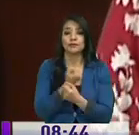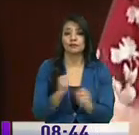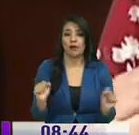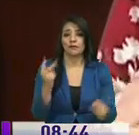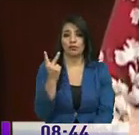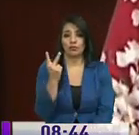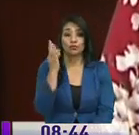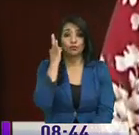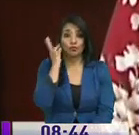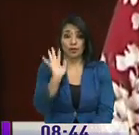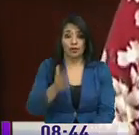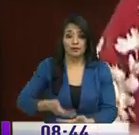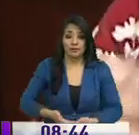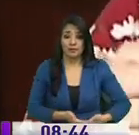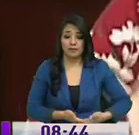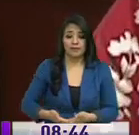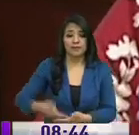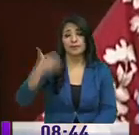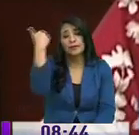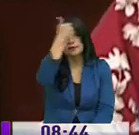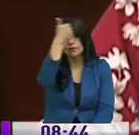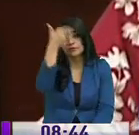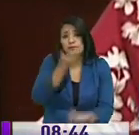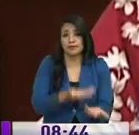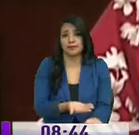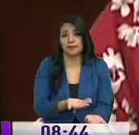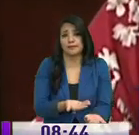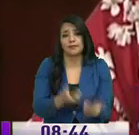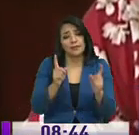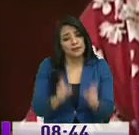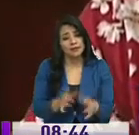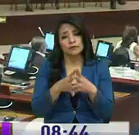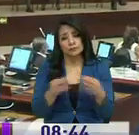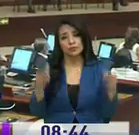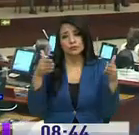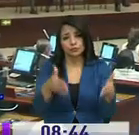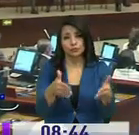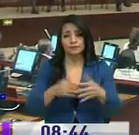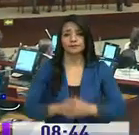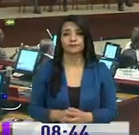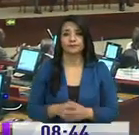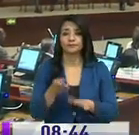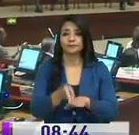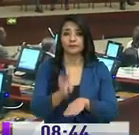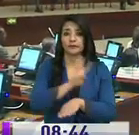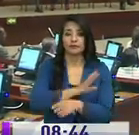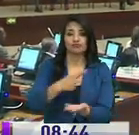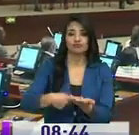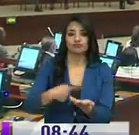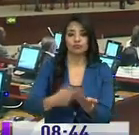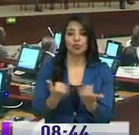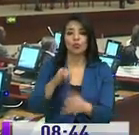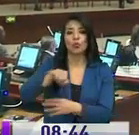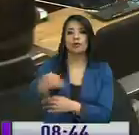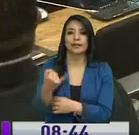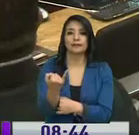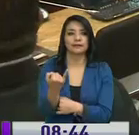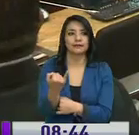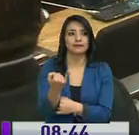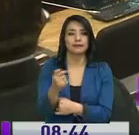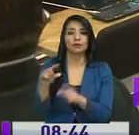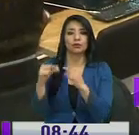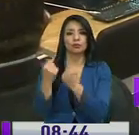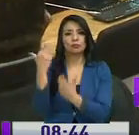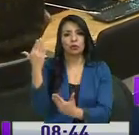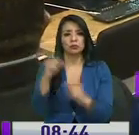víctimas, porque tanto el niño como la madre son víctimas del violador. La Asamblea analizará el tema este jueves, y aunque en algunas